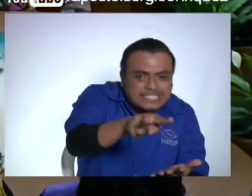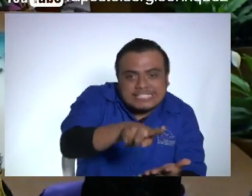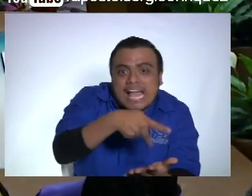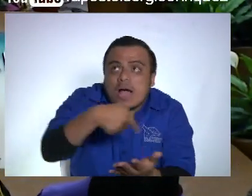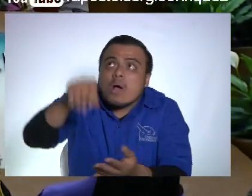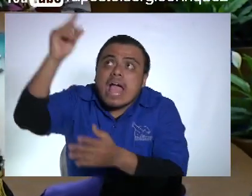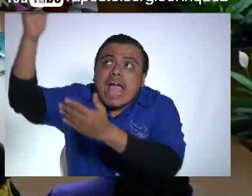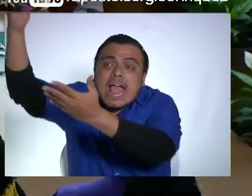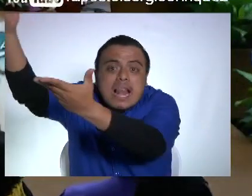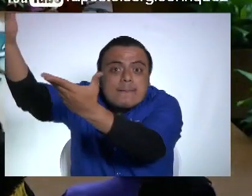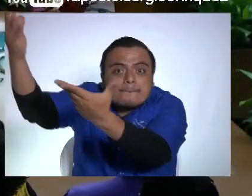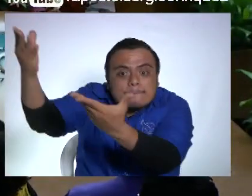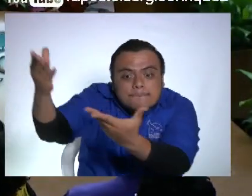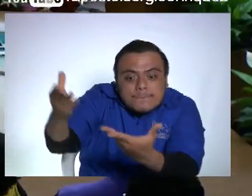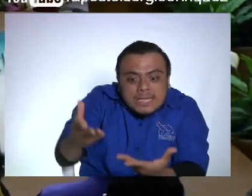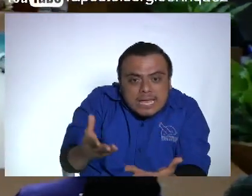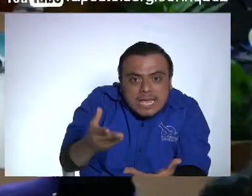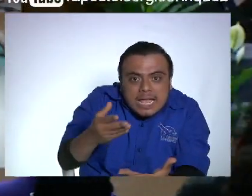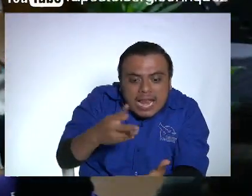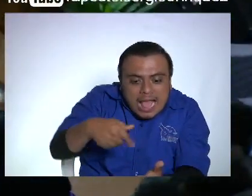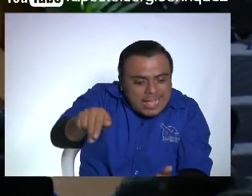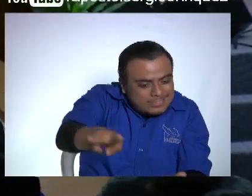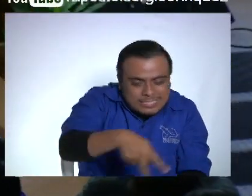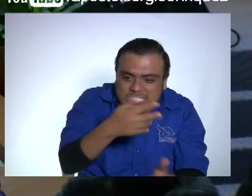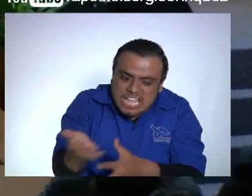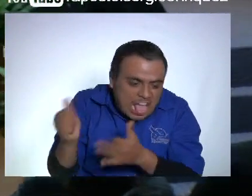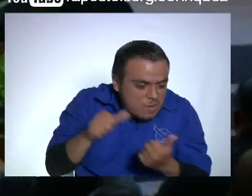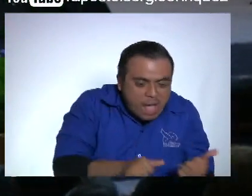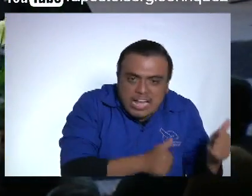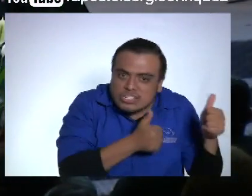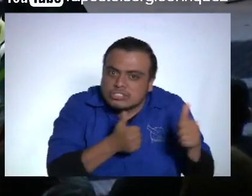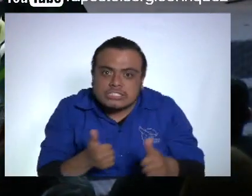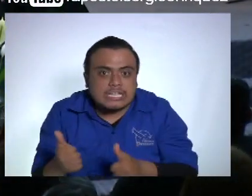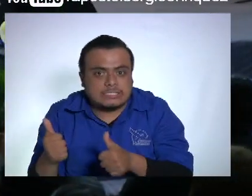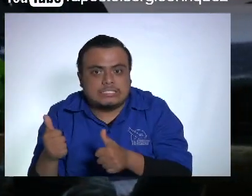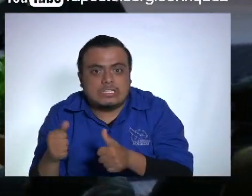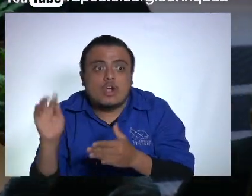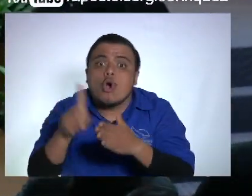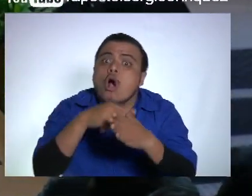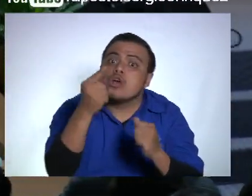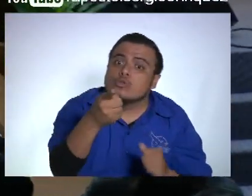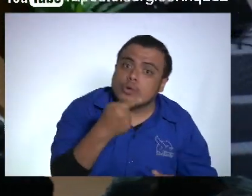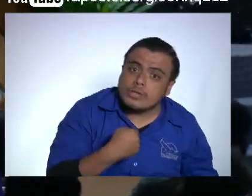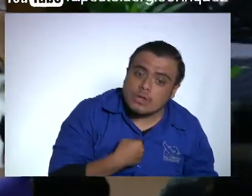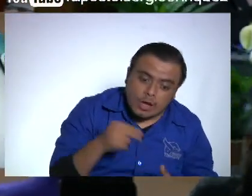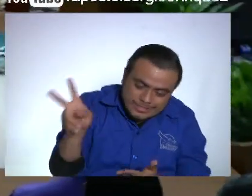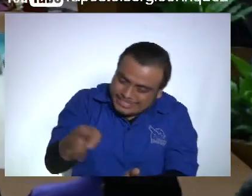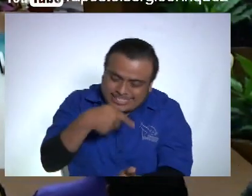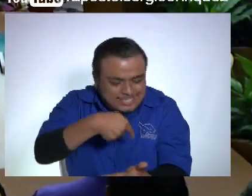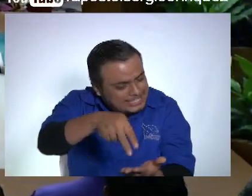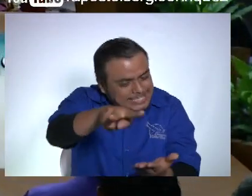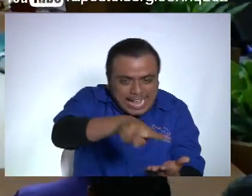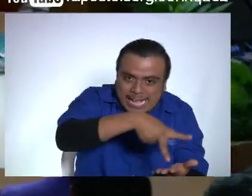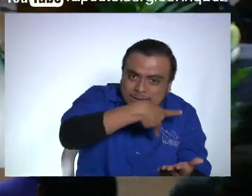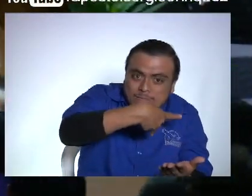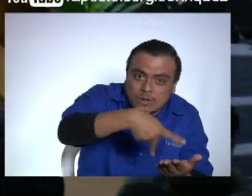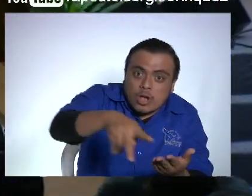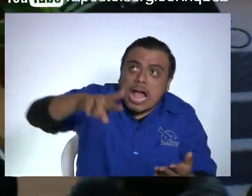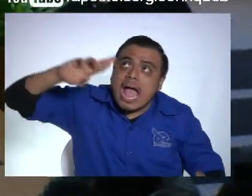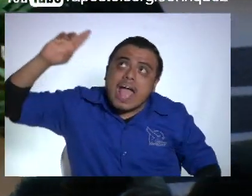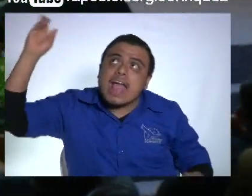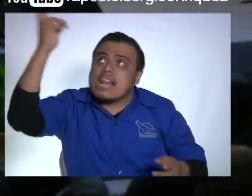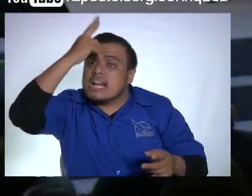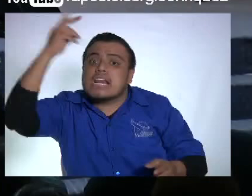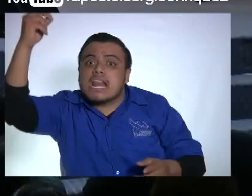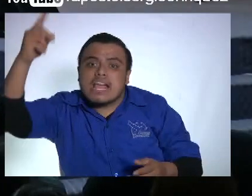Él desciende en medio de las alabanzas de su pueblo, hermano. Cuando tú y yo estamos danzando, hermano, el Rey de